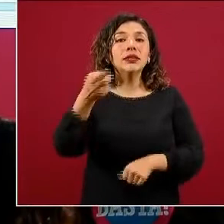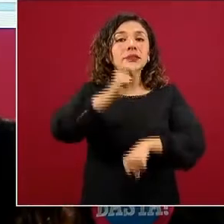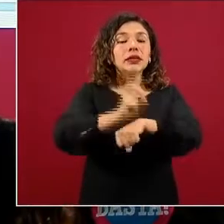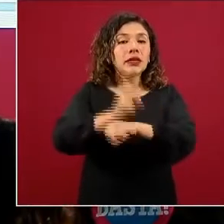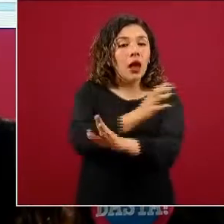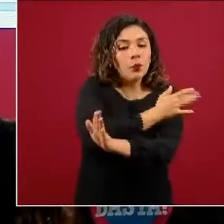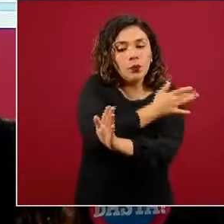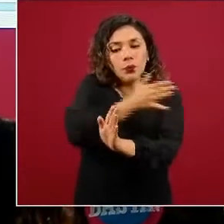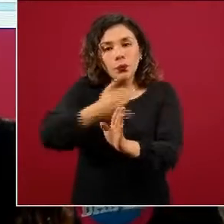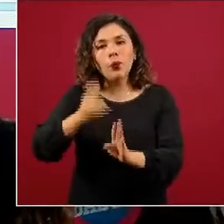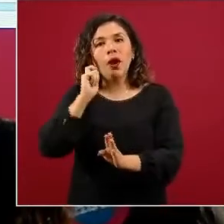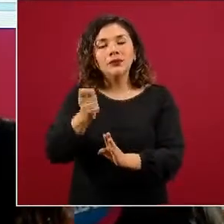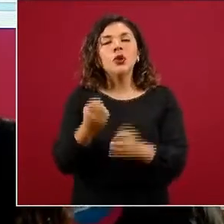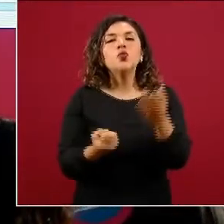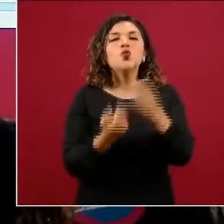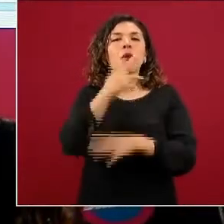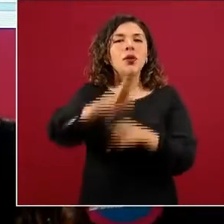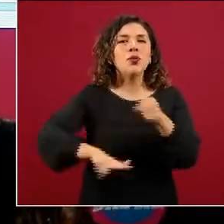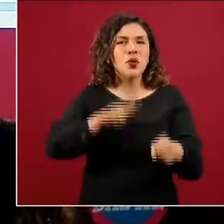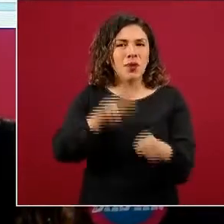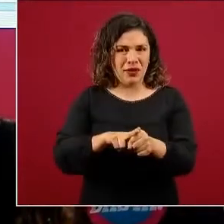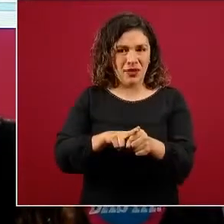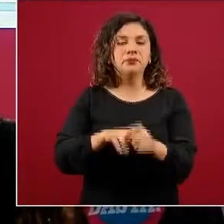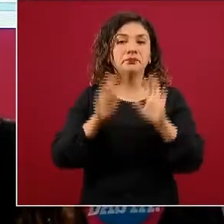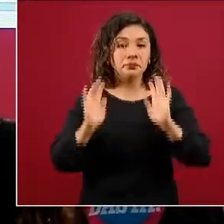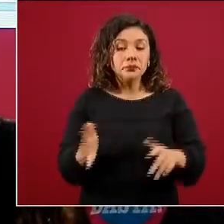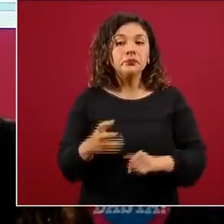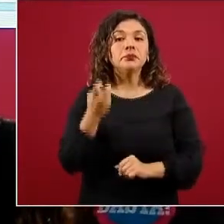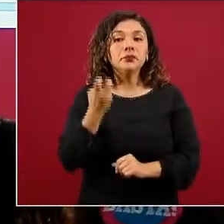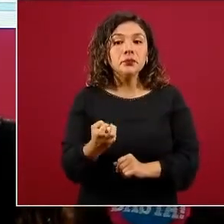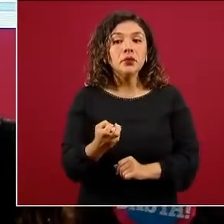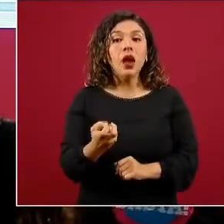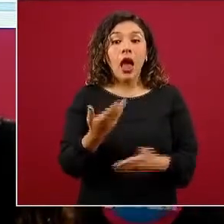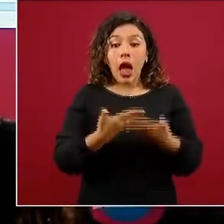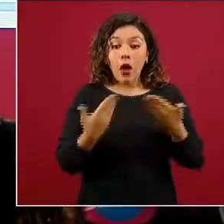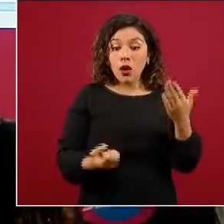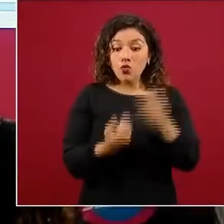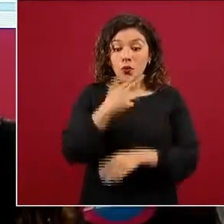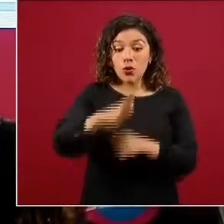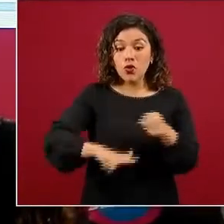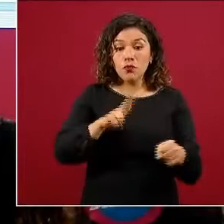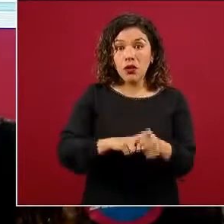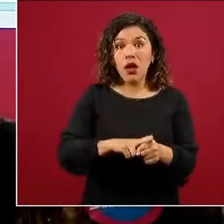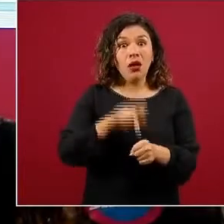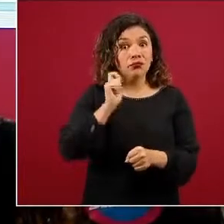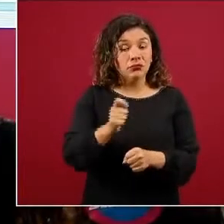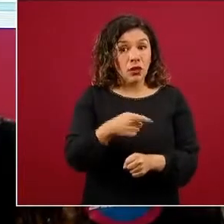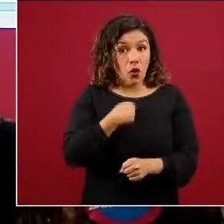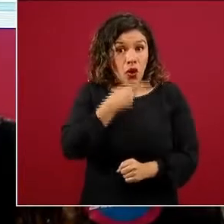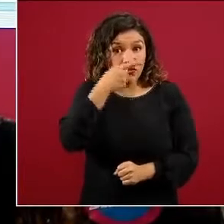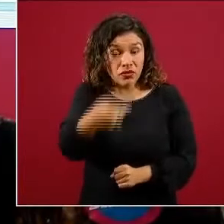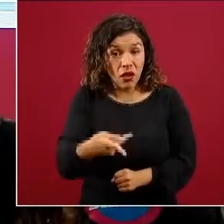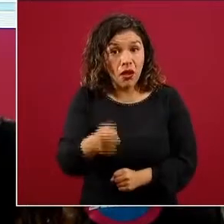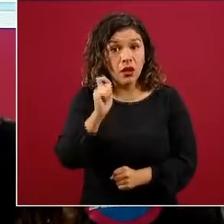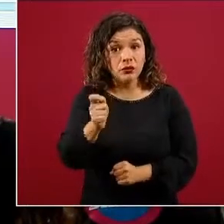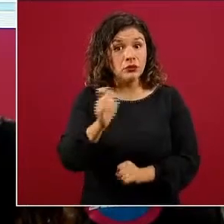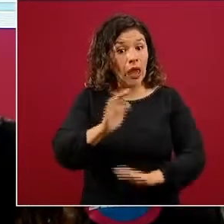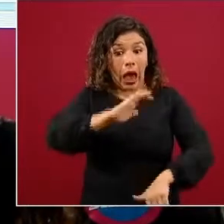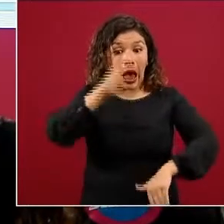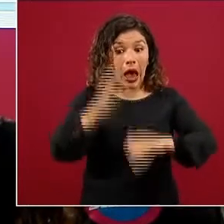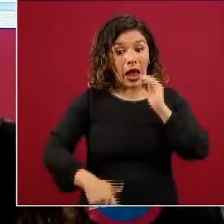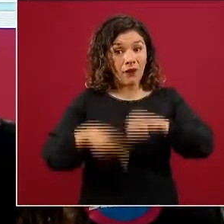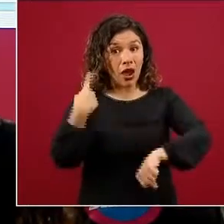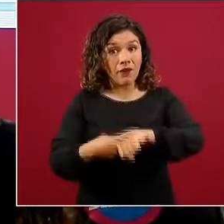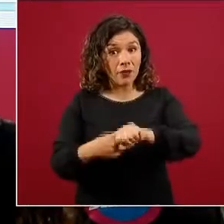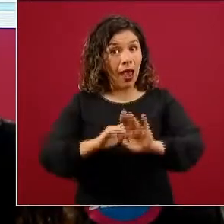desde que iniciamos este proceso de nueva normalidad. En la nueva normalidad nunca se habló de que se acababa